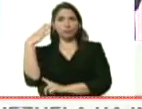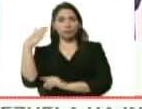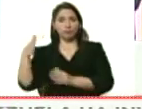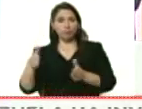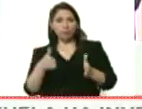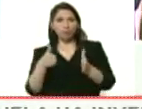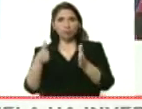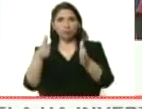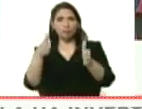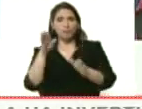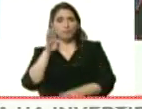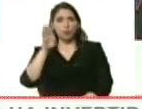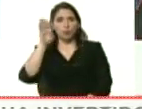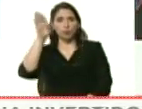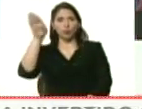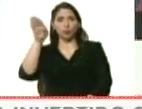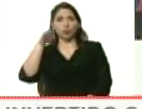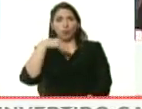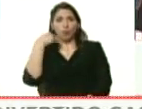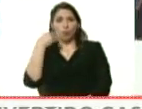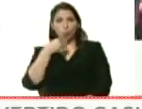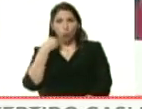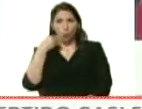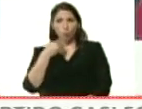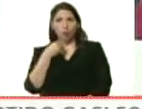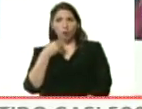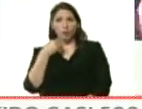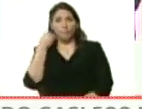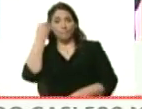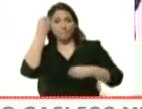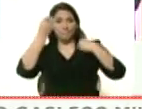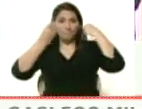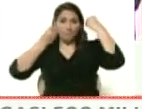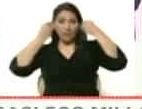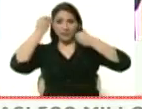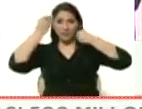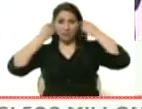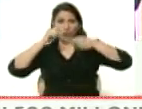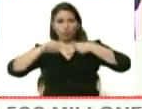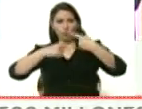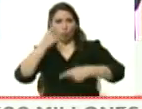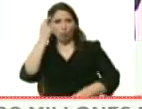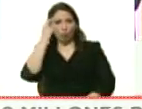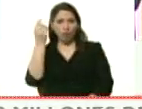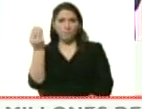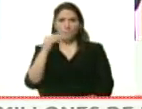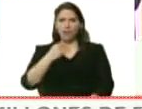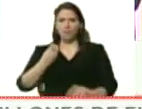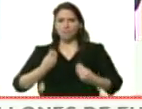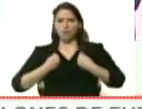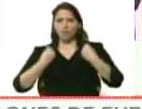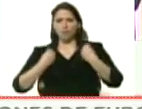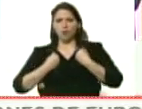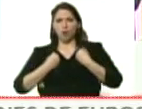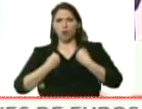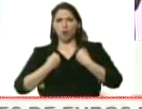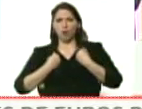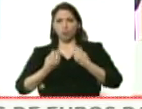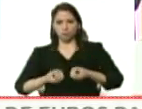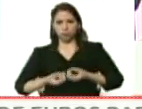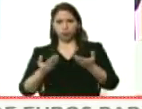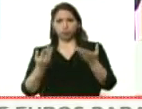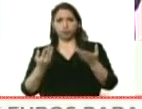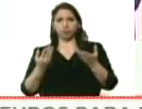para las futuras generaciones y cuyos pensamientos cada día tienen más vigencia y sirven de base en la